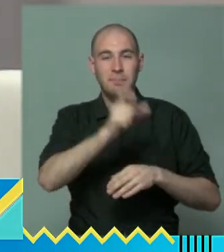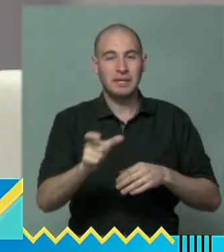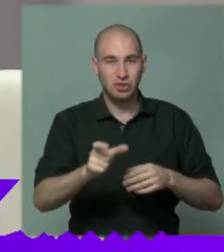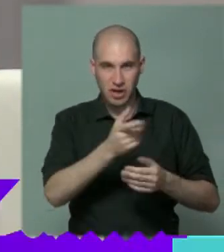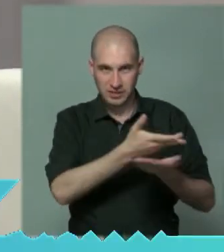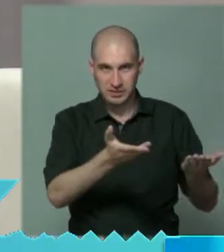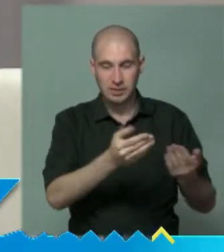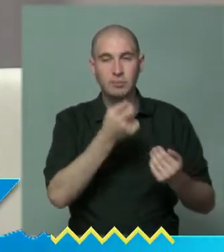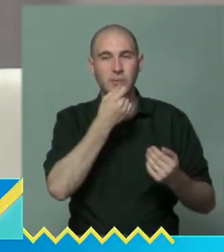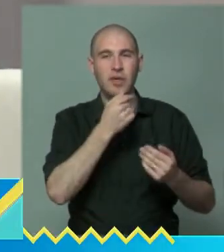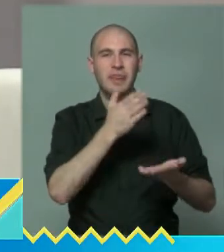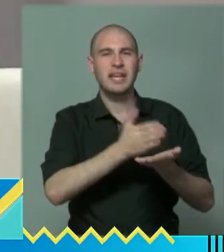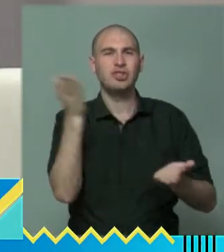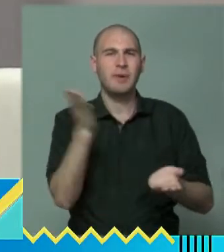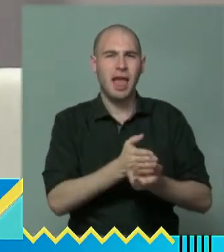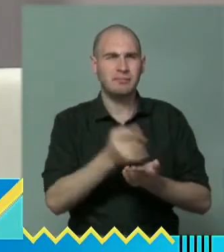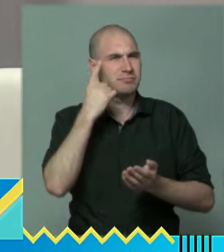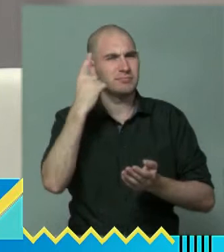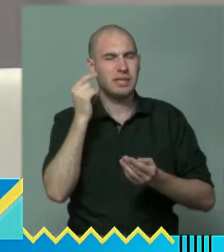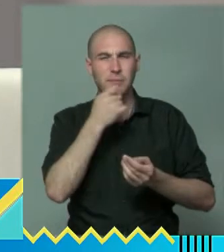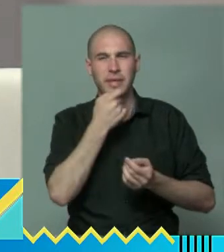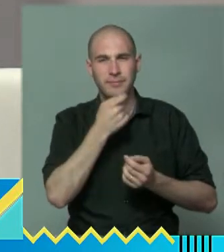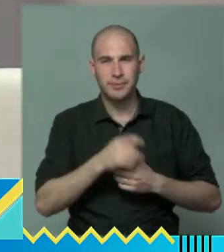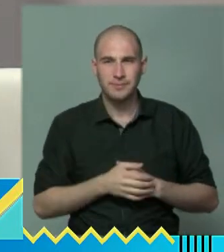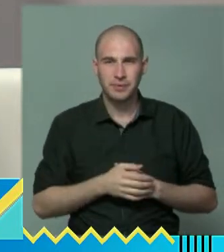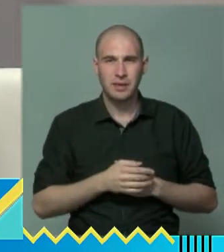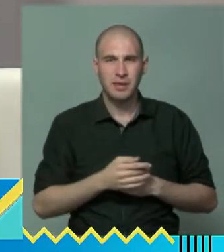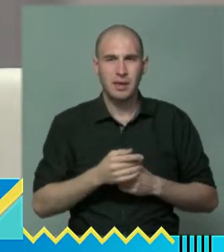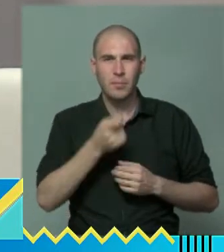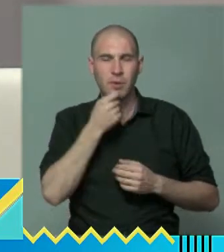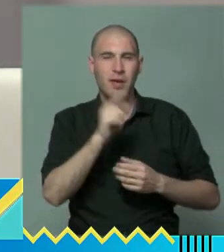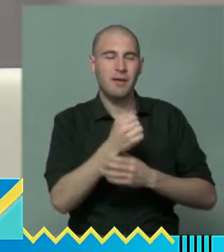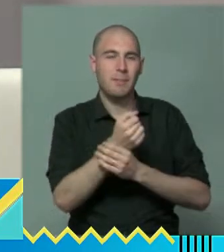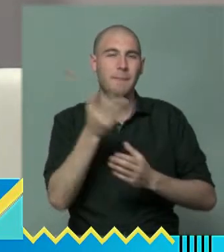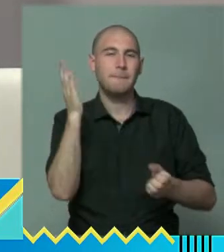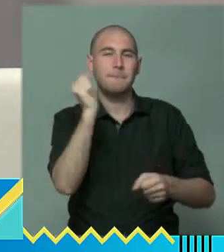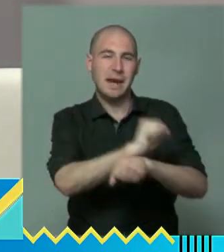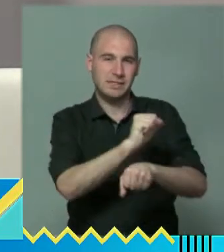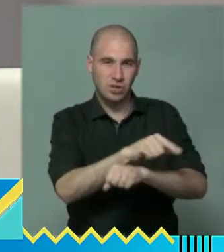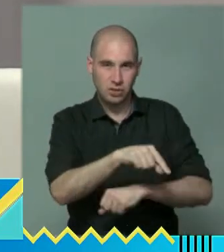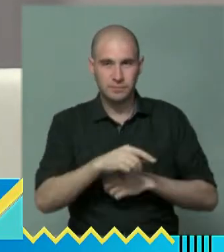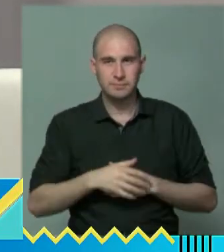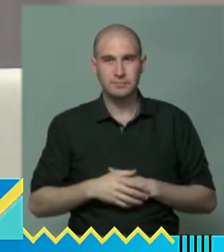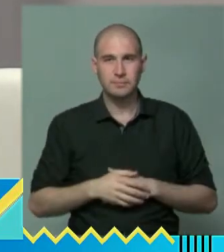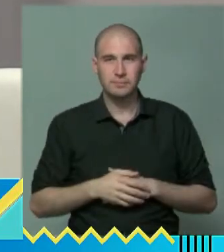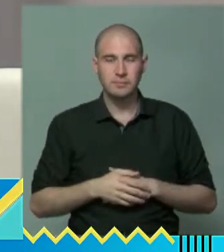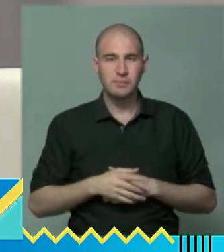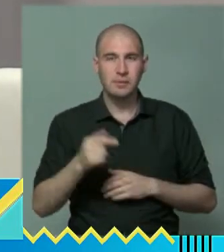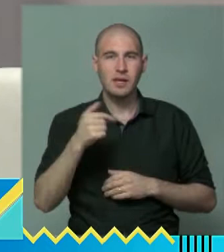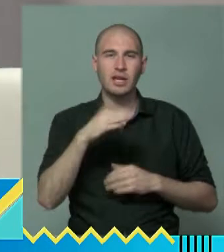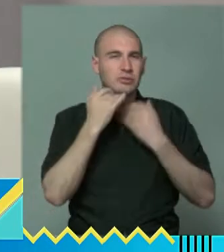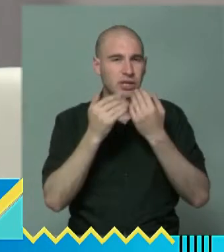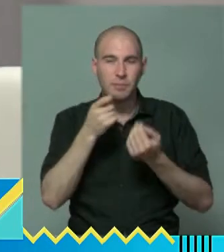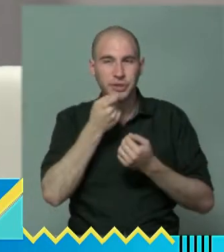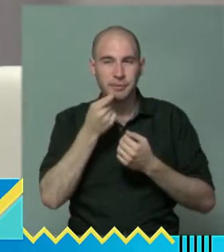Así es. Uno cuando piensa al derecho penal lo piensa desde el punto de vista de su vedette, que es la pena privativa de la libertad y que es impensada